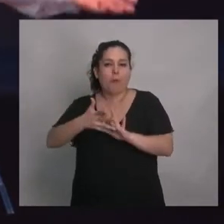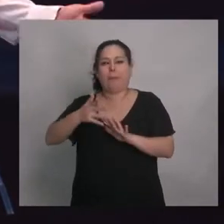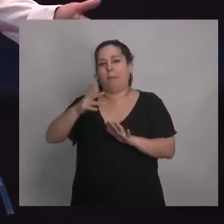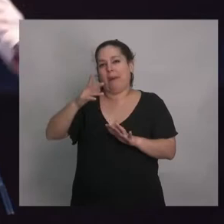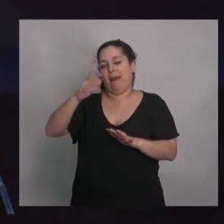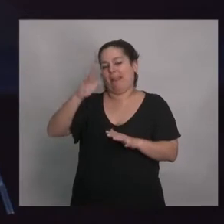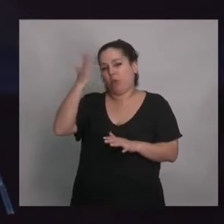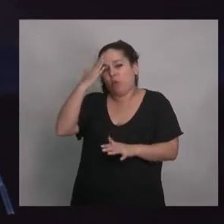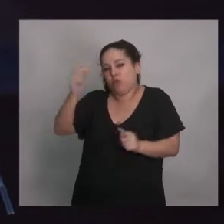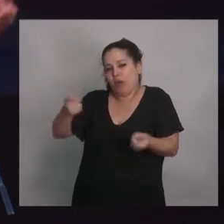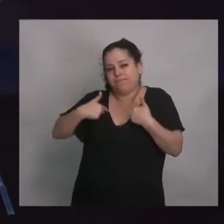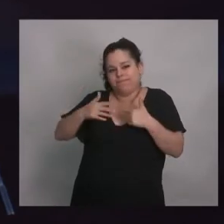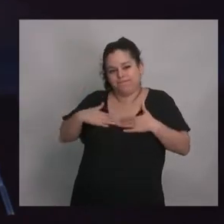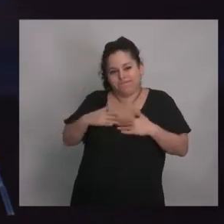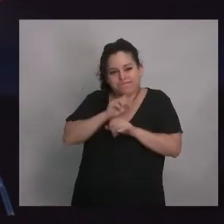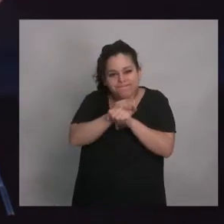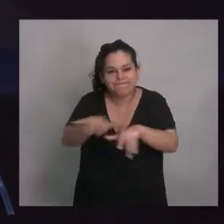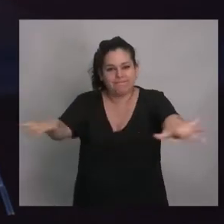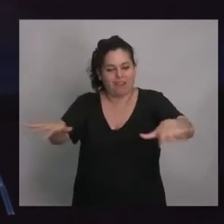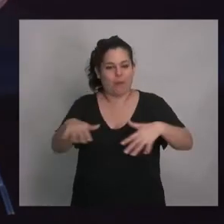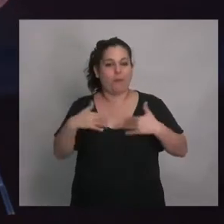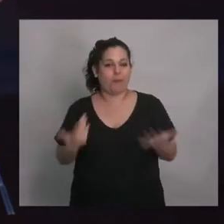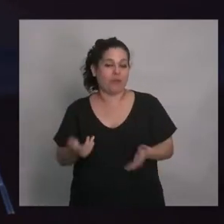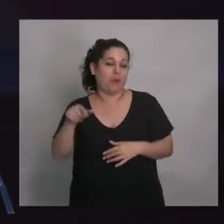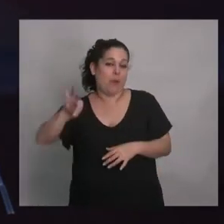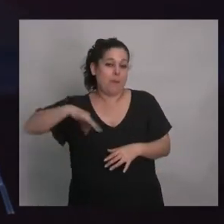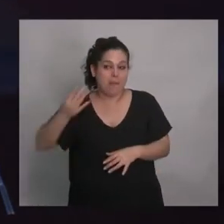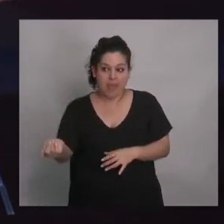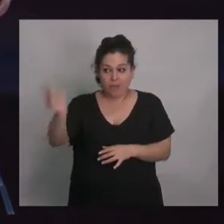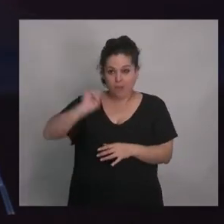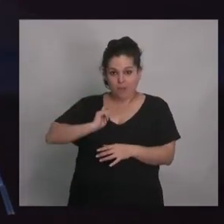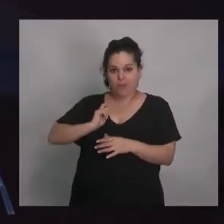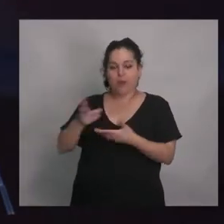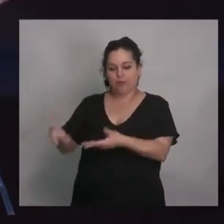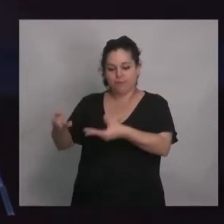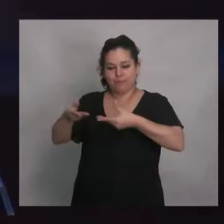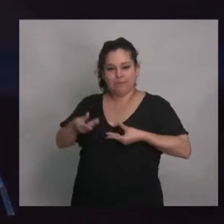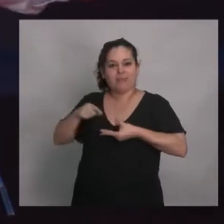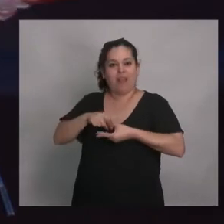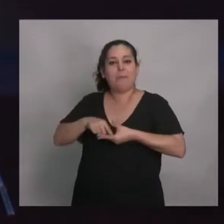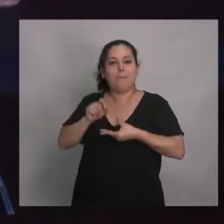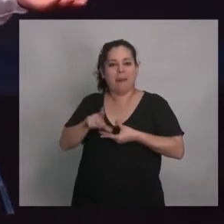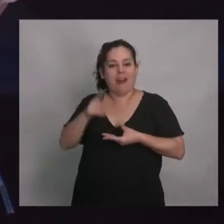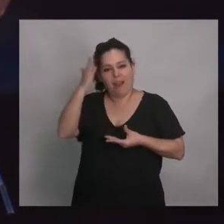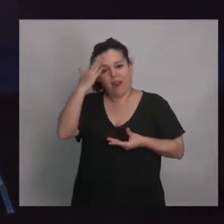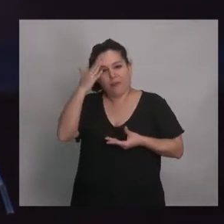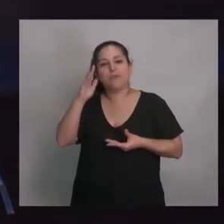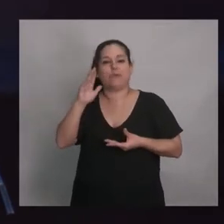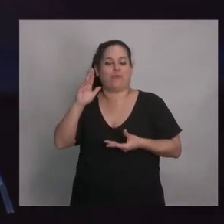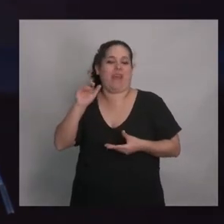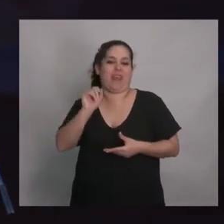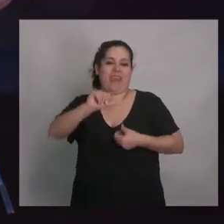nuestra cultura así es que de alguna manera pues este premio realmente es para la cultura popular del caribe